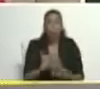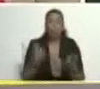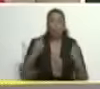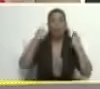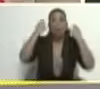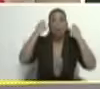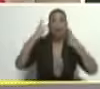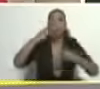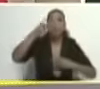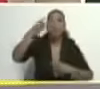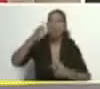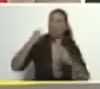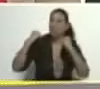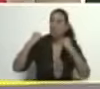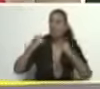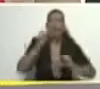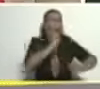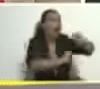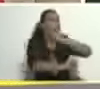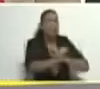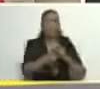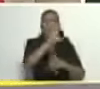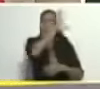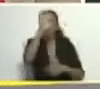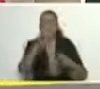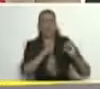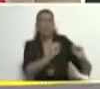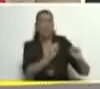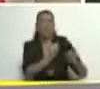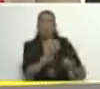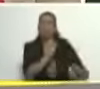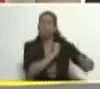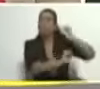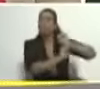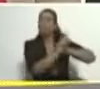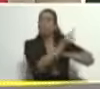política. He sido antiimperialista